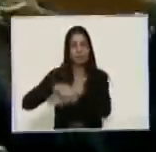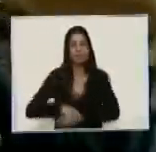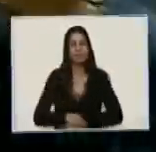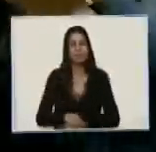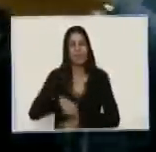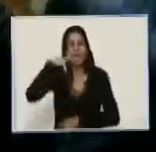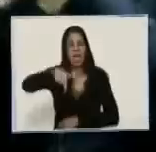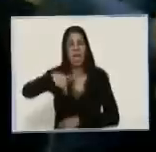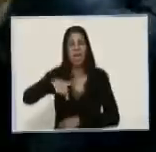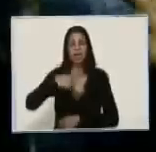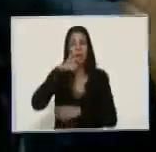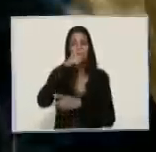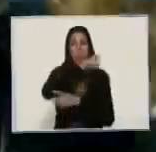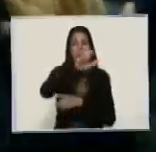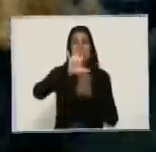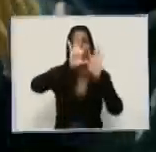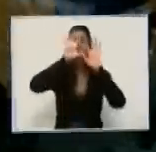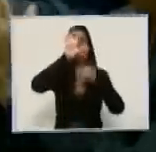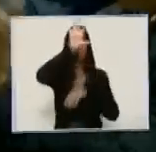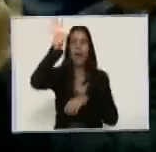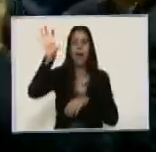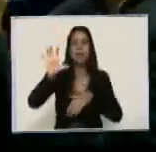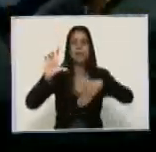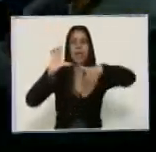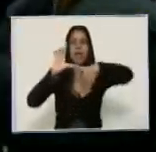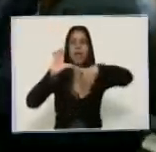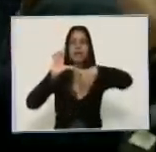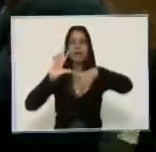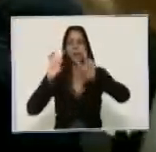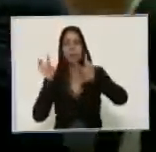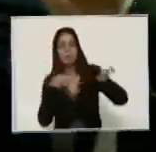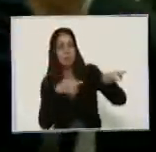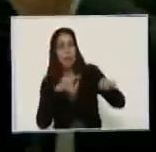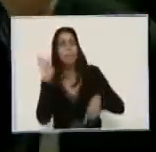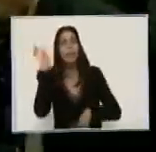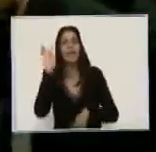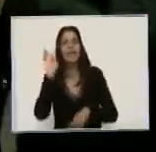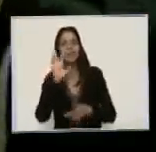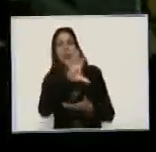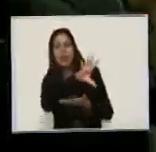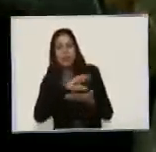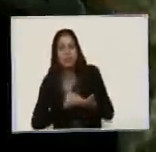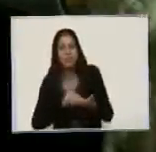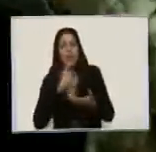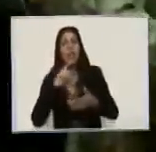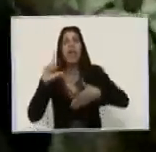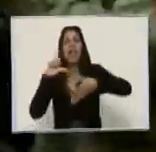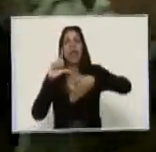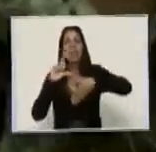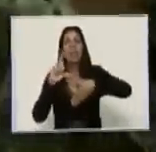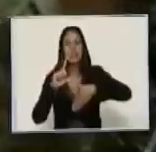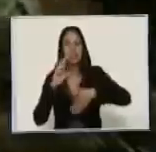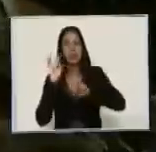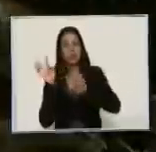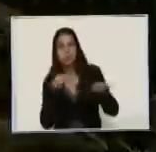Estos pueblos tienen esperanza en la revolución de la América Latina. Y por eso le dan